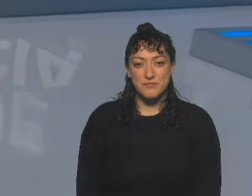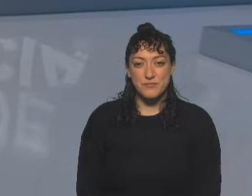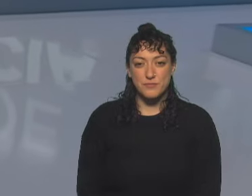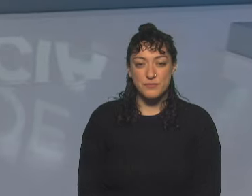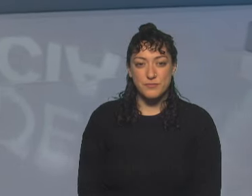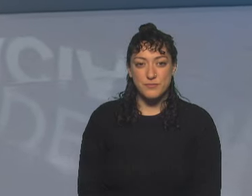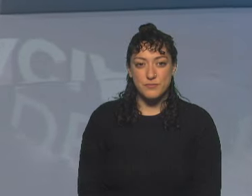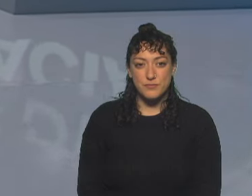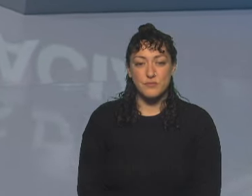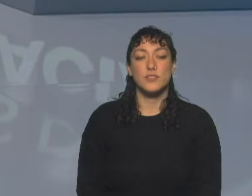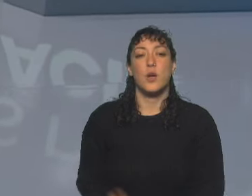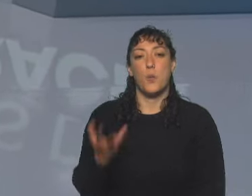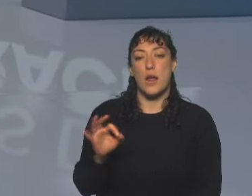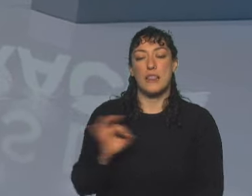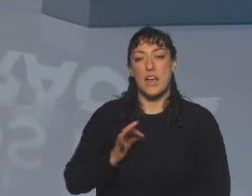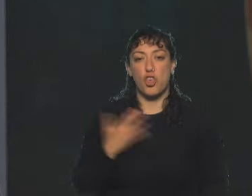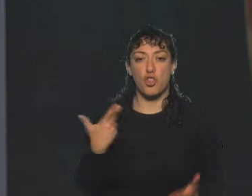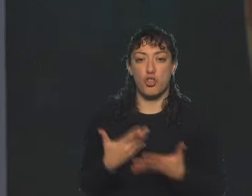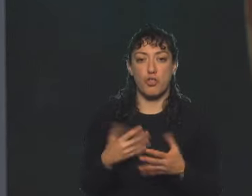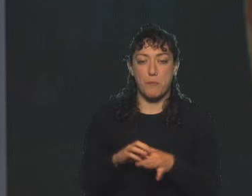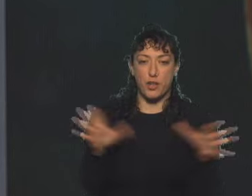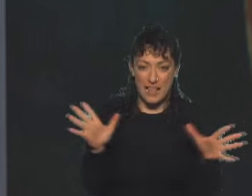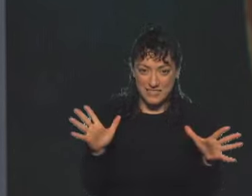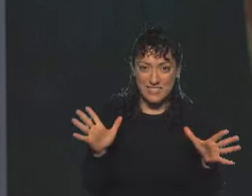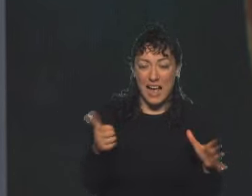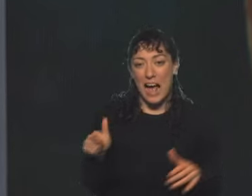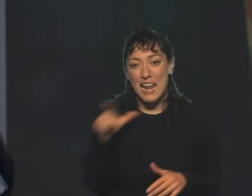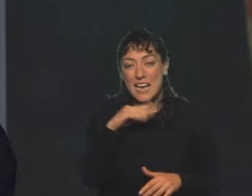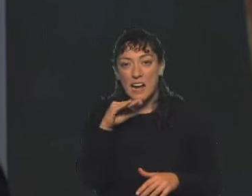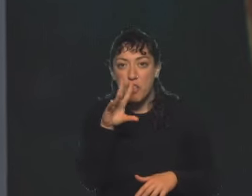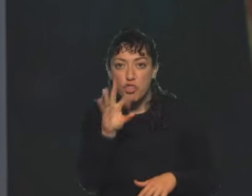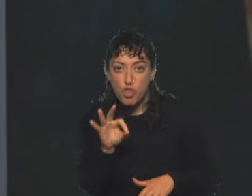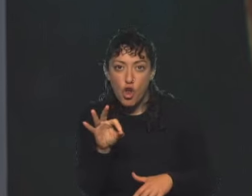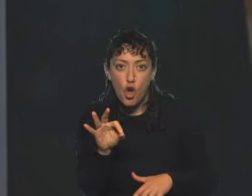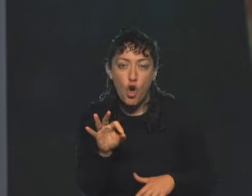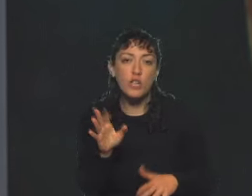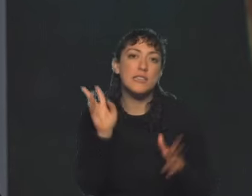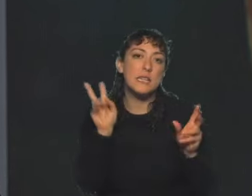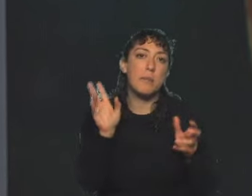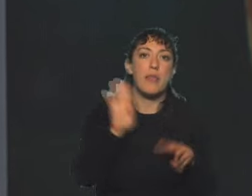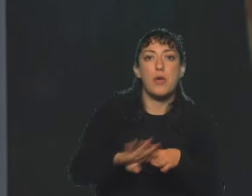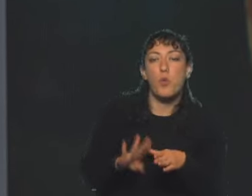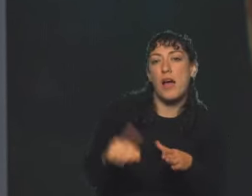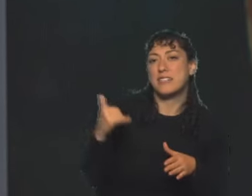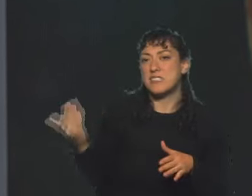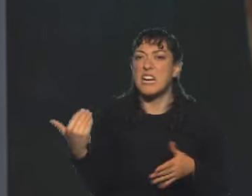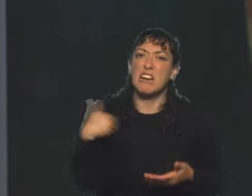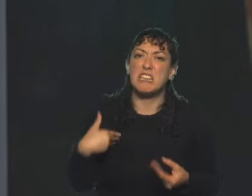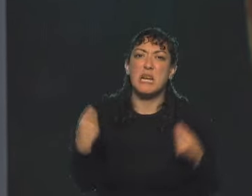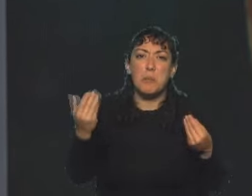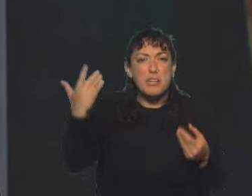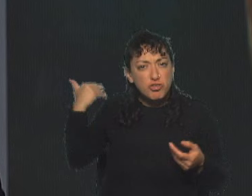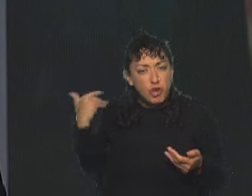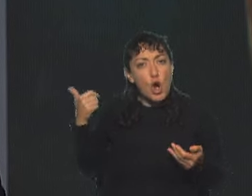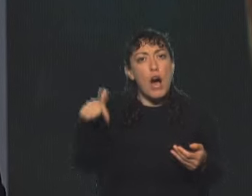Aquí estamos en nuestros 40 años de democracia, hoy con don Alejandro Olmos Gaona. El tema es deuda externa. ¿Qué le pasó a la Argentina? ¿Qué le pasa a la